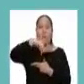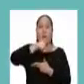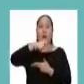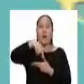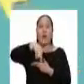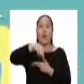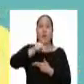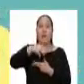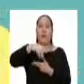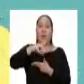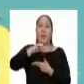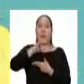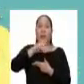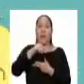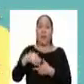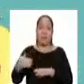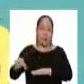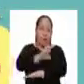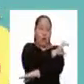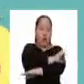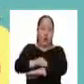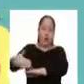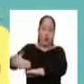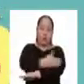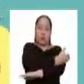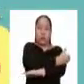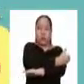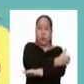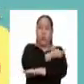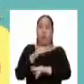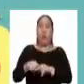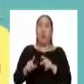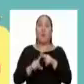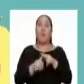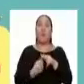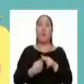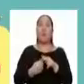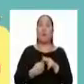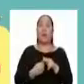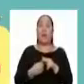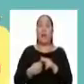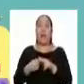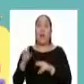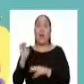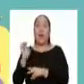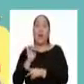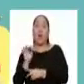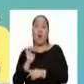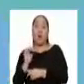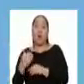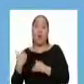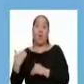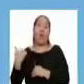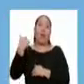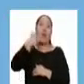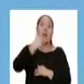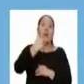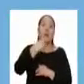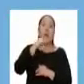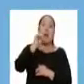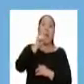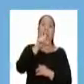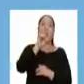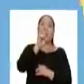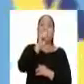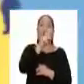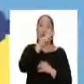carretera Panamericana, que atraviesa toda la costa, desde la frontera con Ecuador hasta la frontera con Chile. La carretera